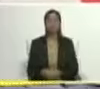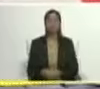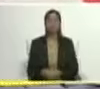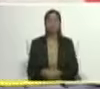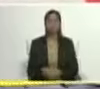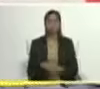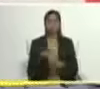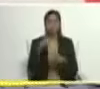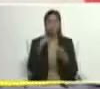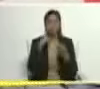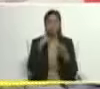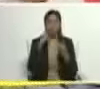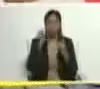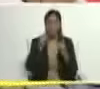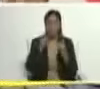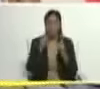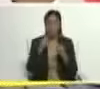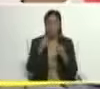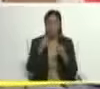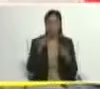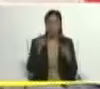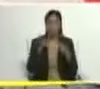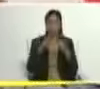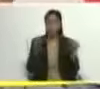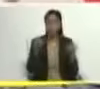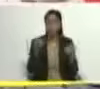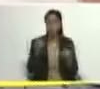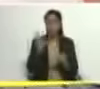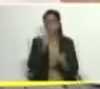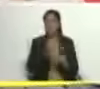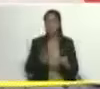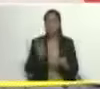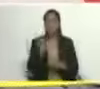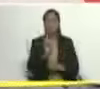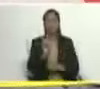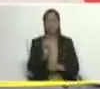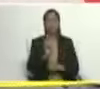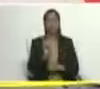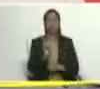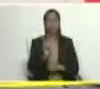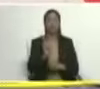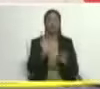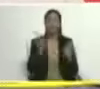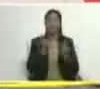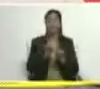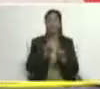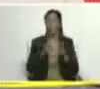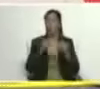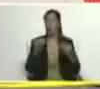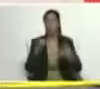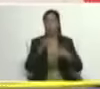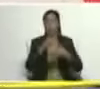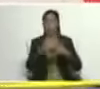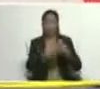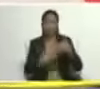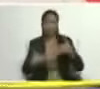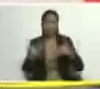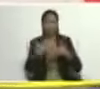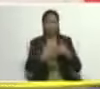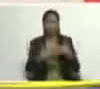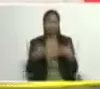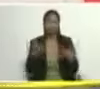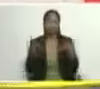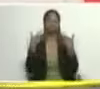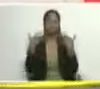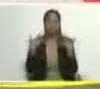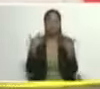comprobado en todas las ciudades y pueblos de Venezuela, y estoy seguro que así es en toda nuestra región. Ya no solo es el